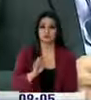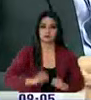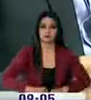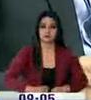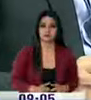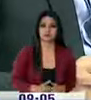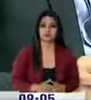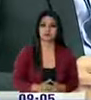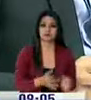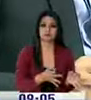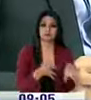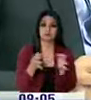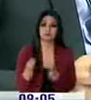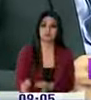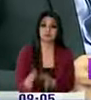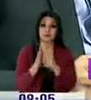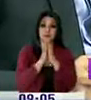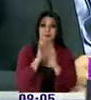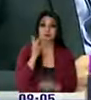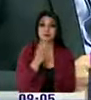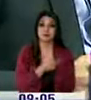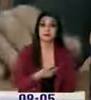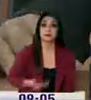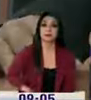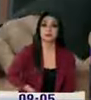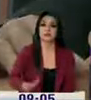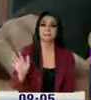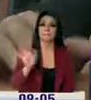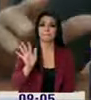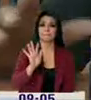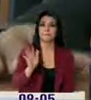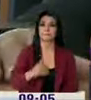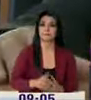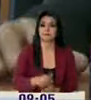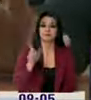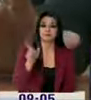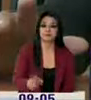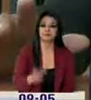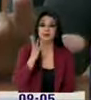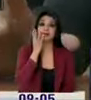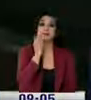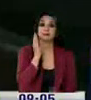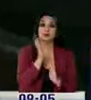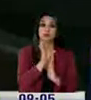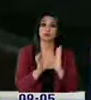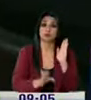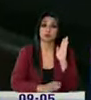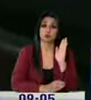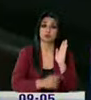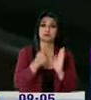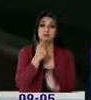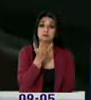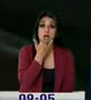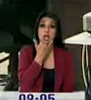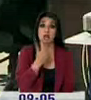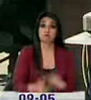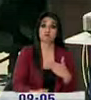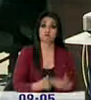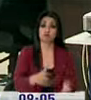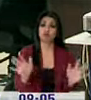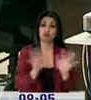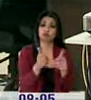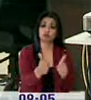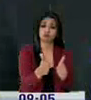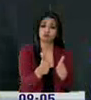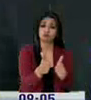cómo está. Prórroga que no se solicitó para la vicepresidencia. El constitucionalista Gustavo Medina no ve irregularidades en